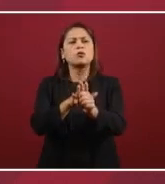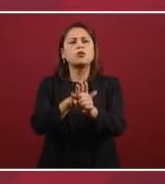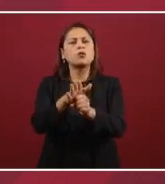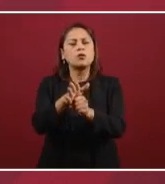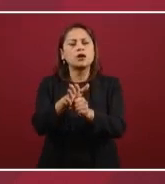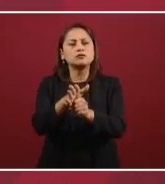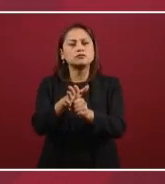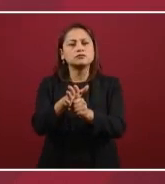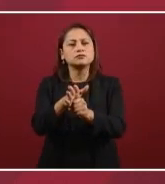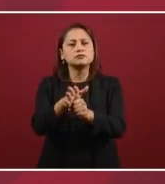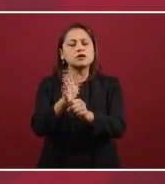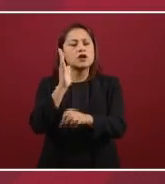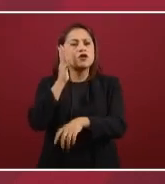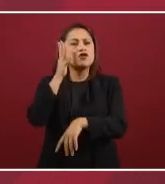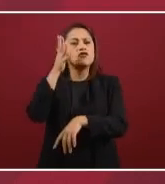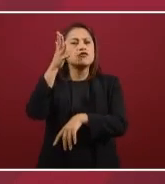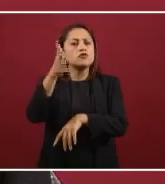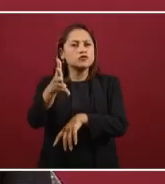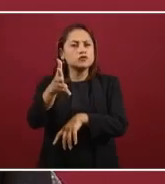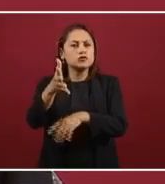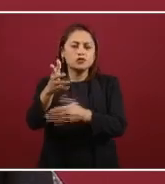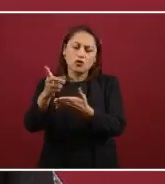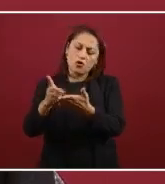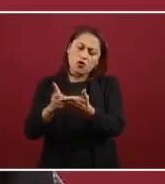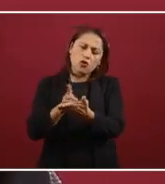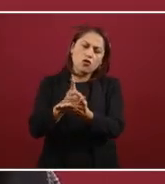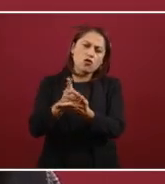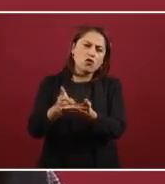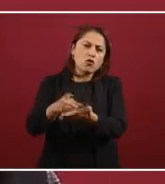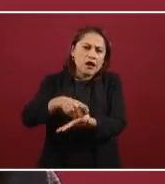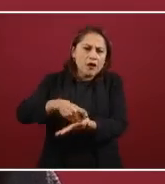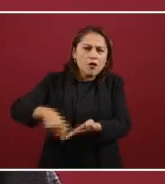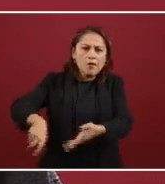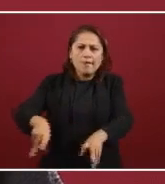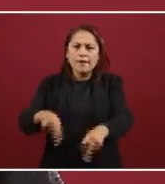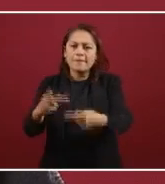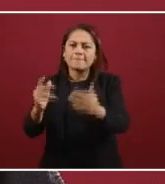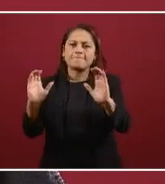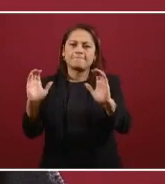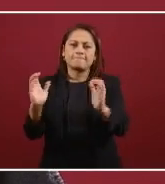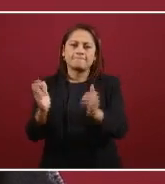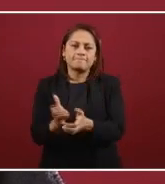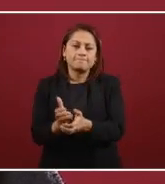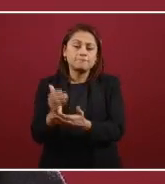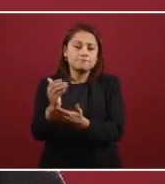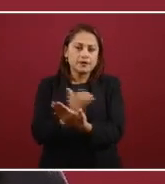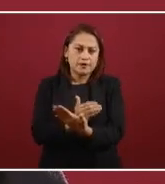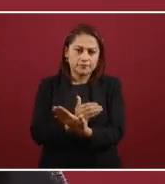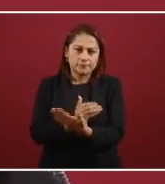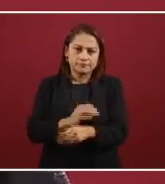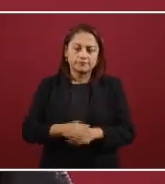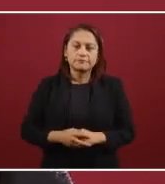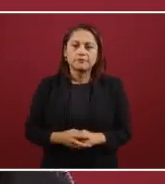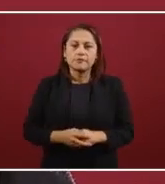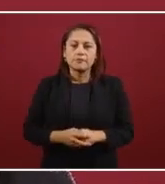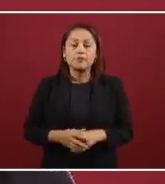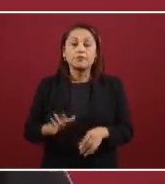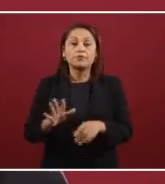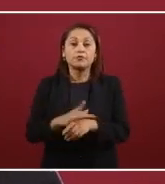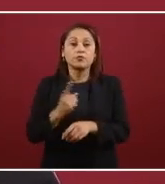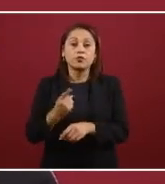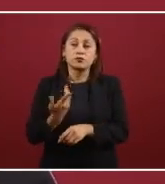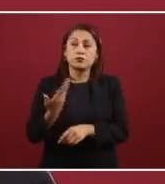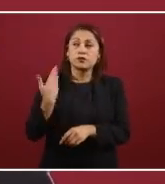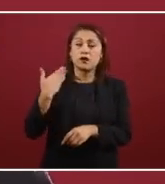reducir el consumo de drogas en nuestro país, porque ha venido